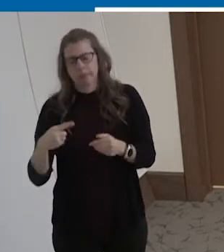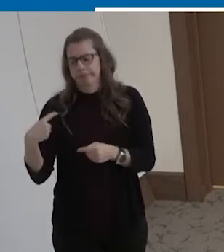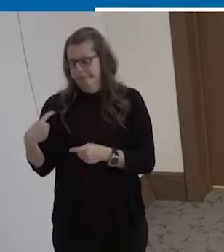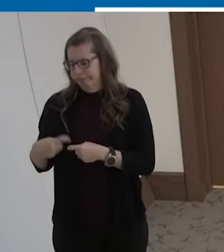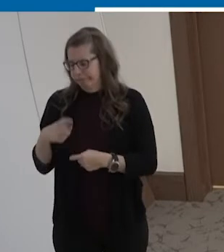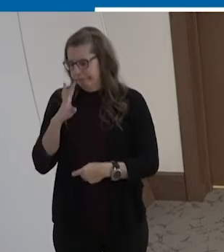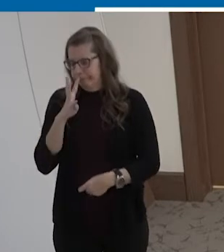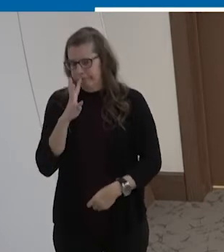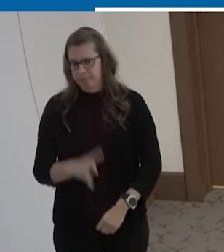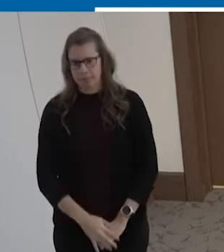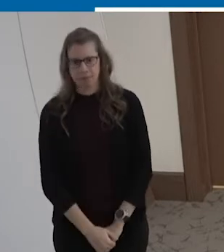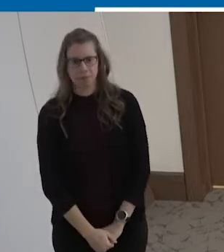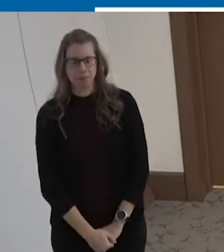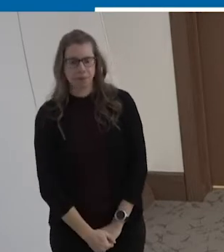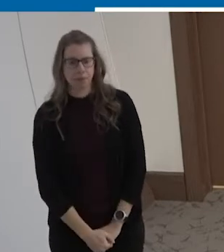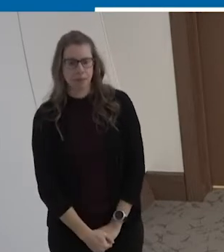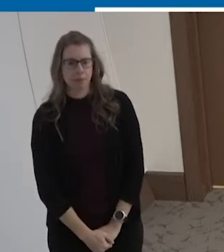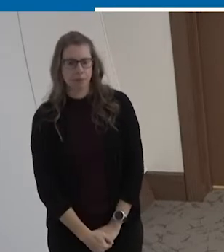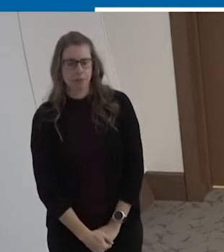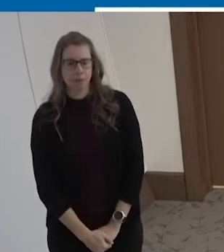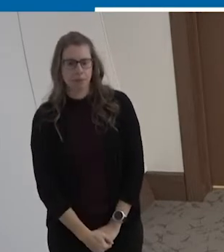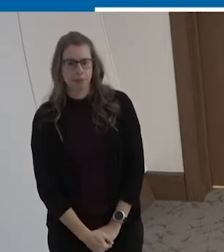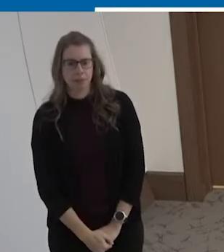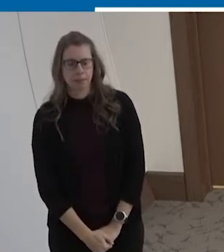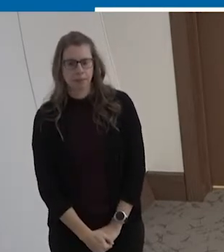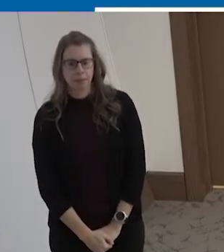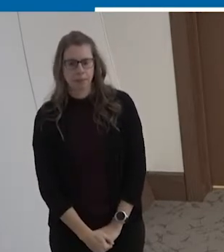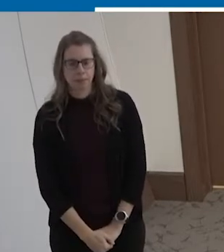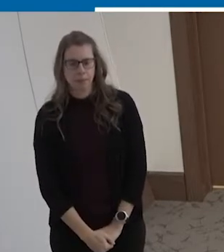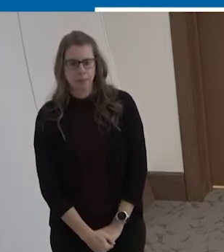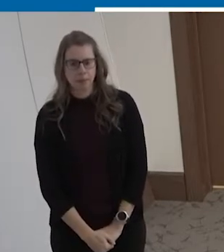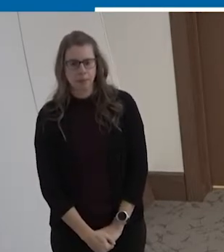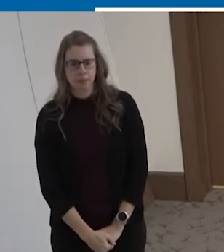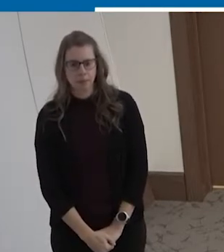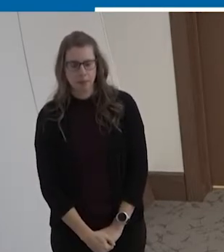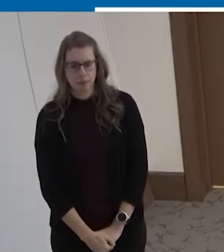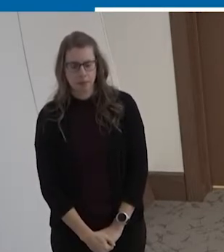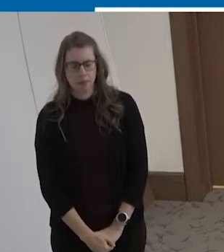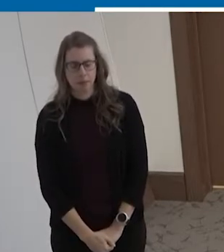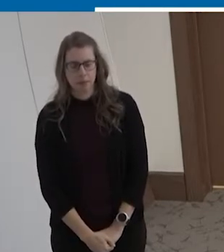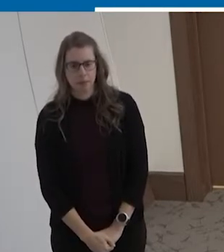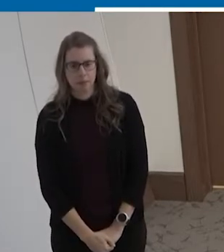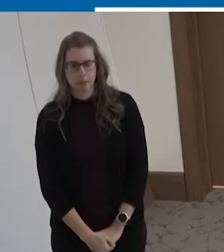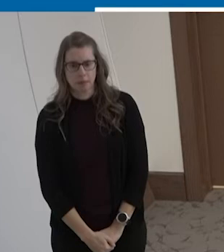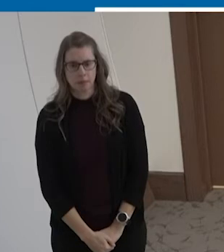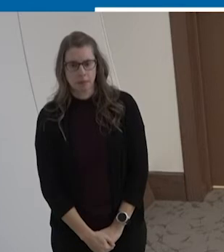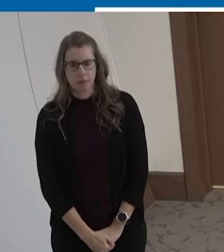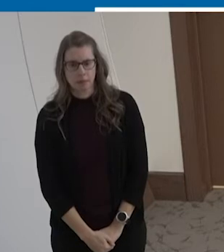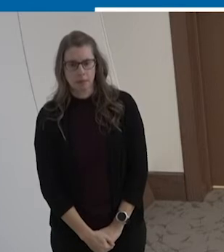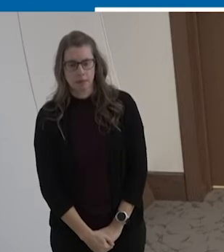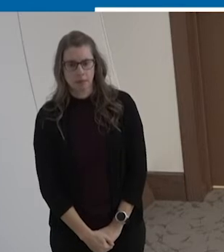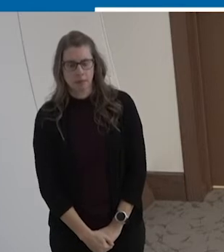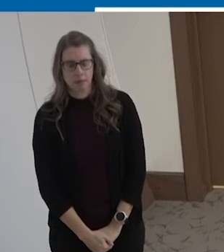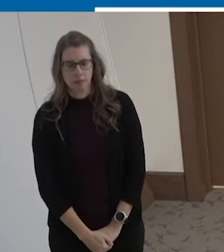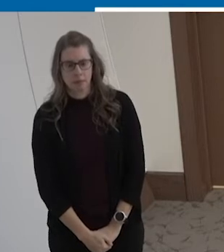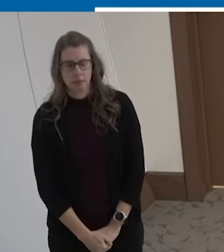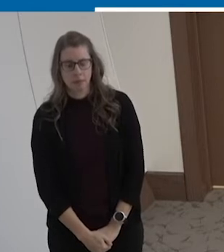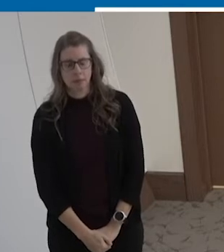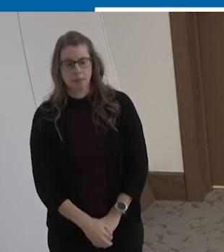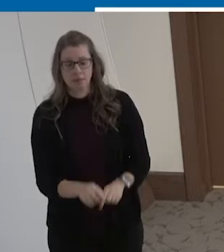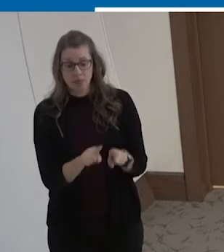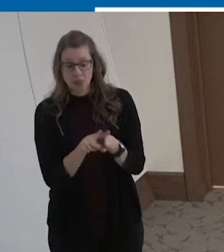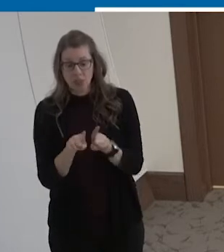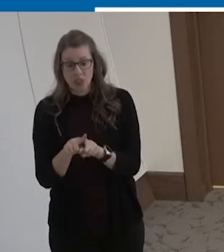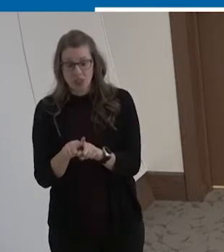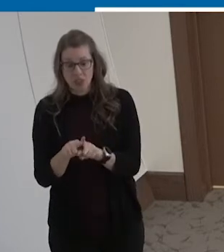hija del programa si no quiere que ya les hagan los tests ya más. And you don't have